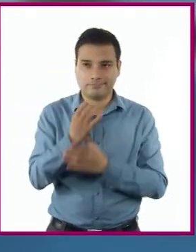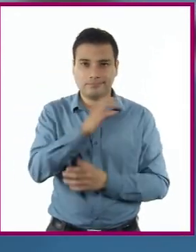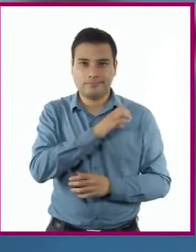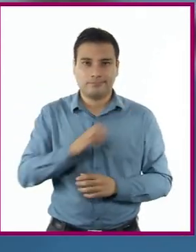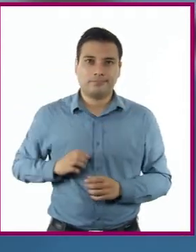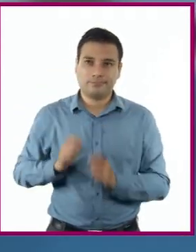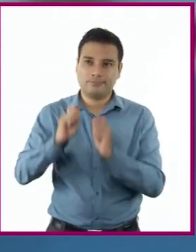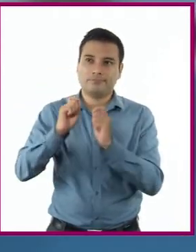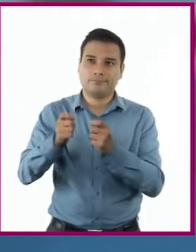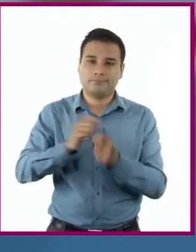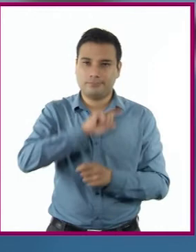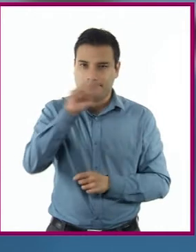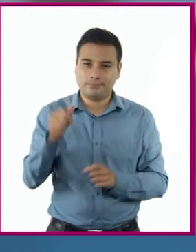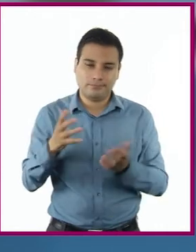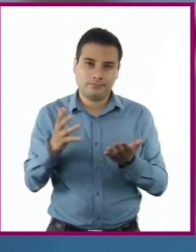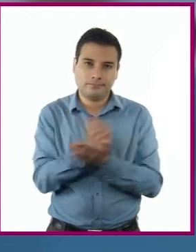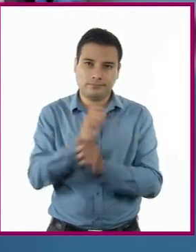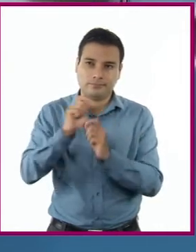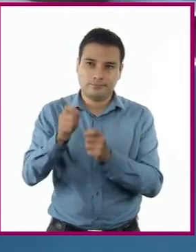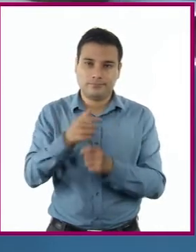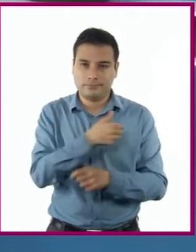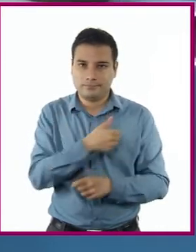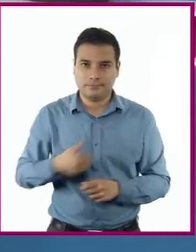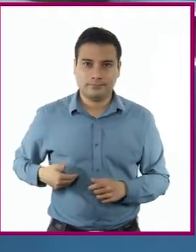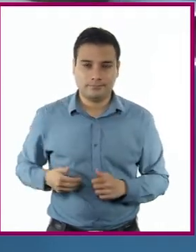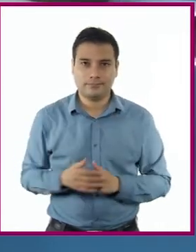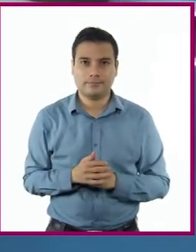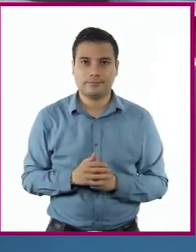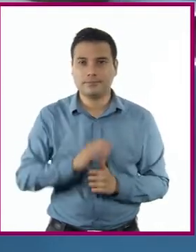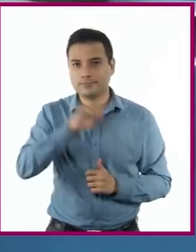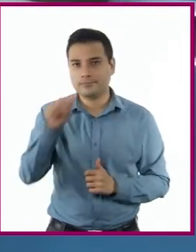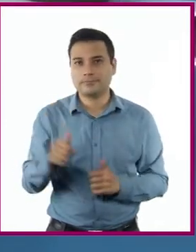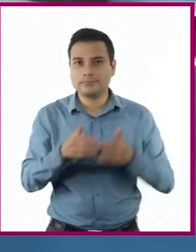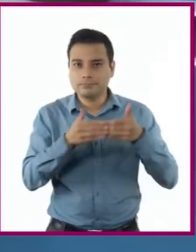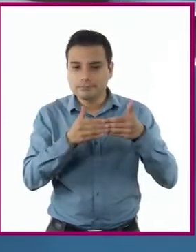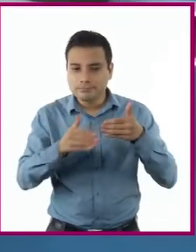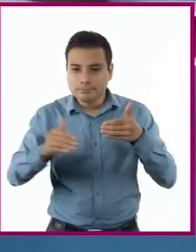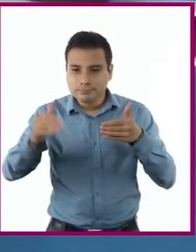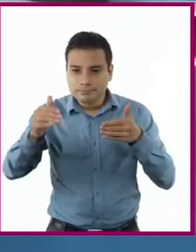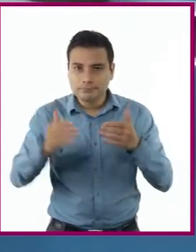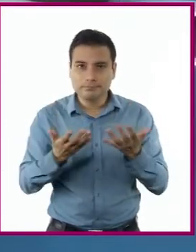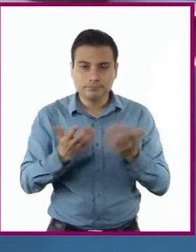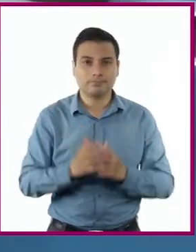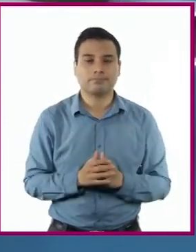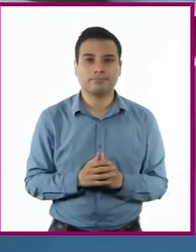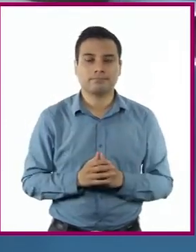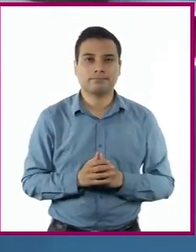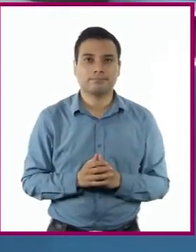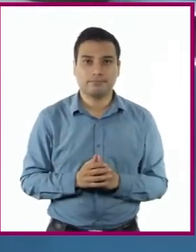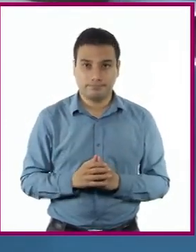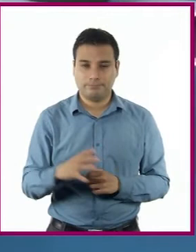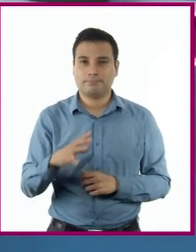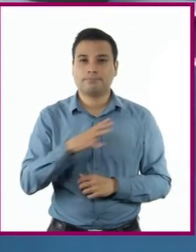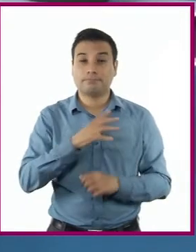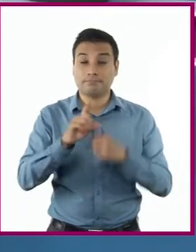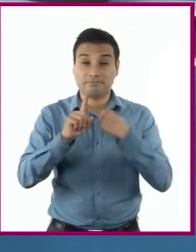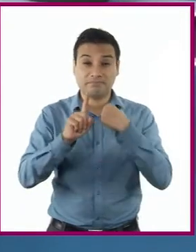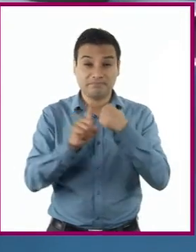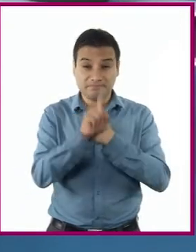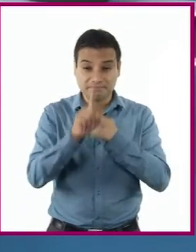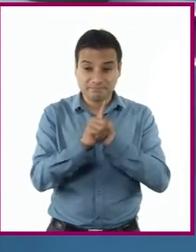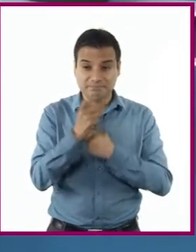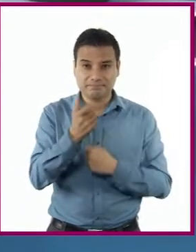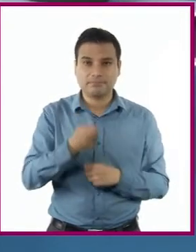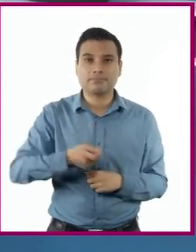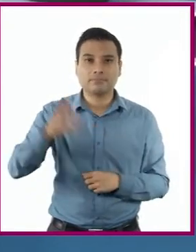y posteriormente fue electo presidente. A los pocos días de la toma de posesión, ocurrió una crisis económica que fue